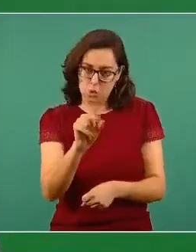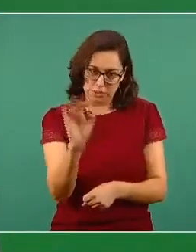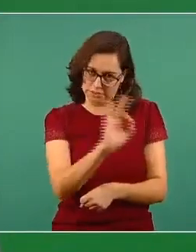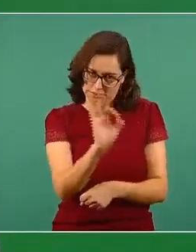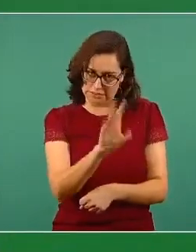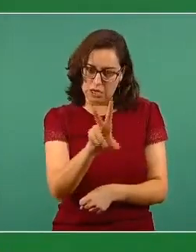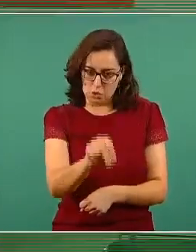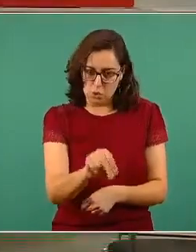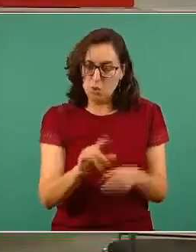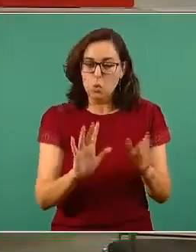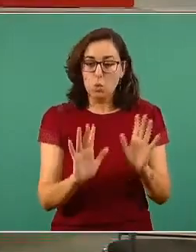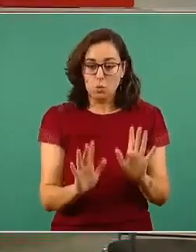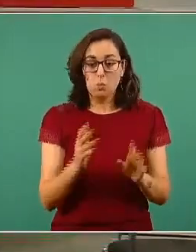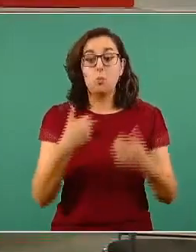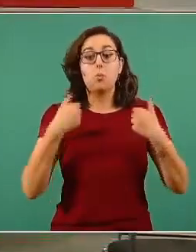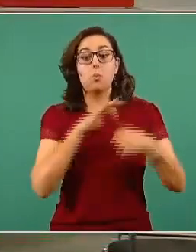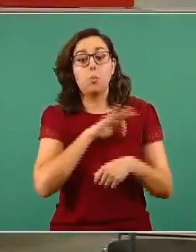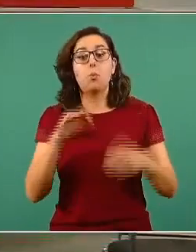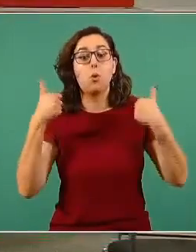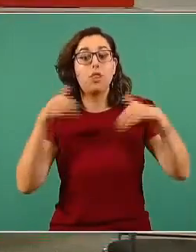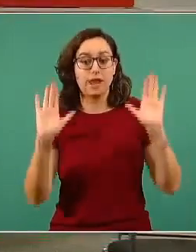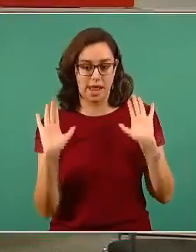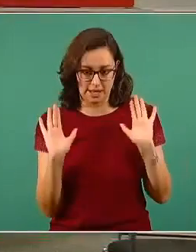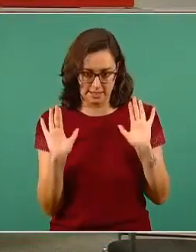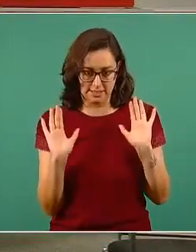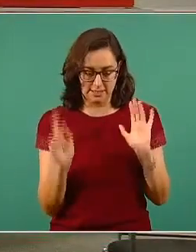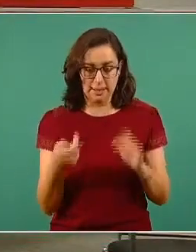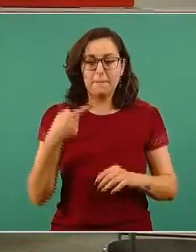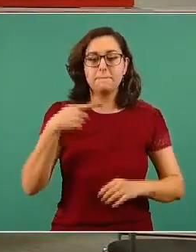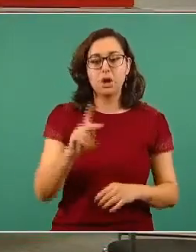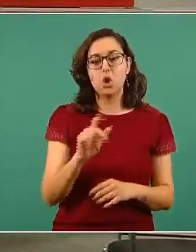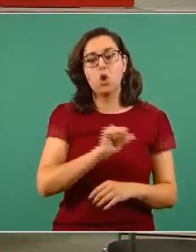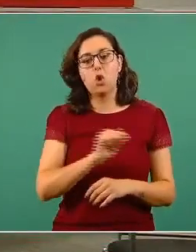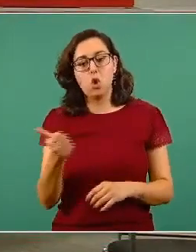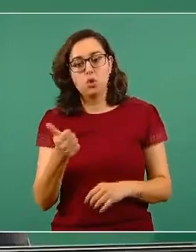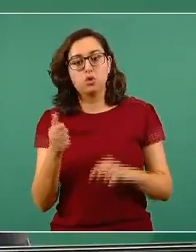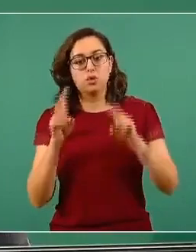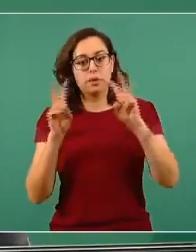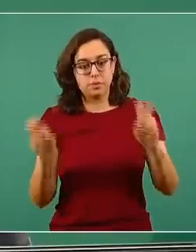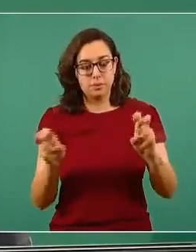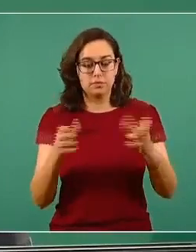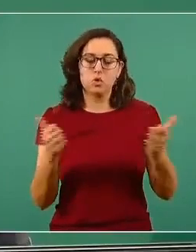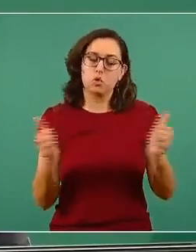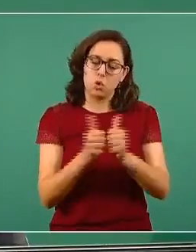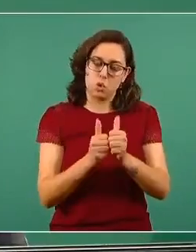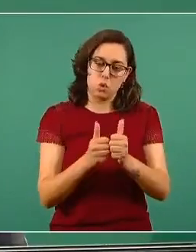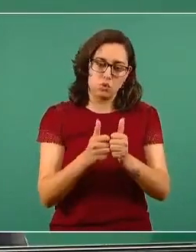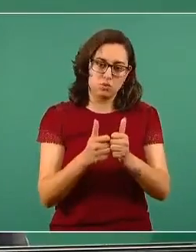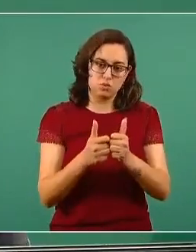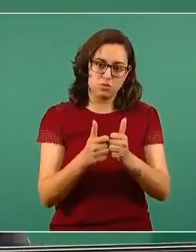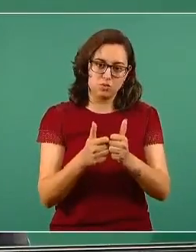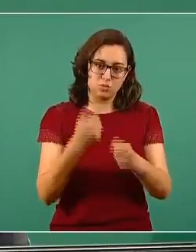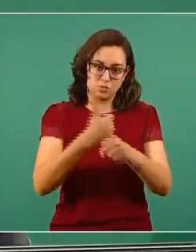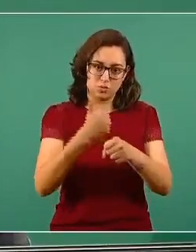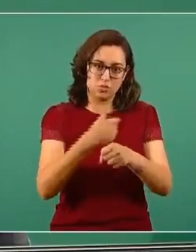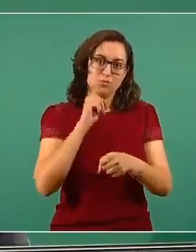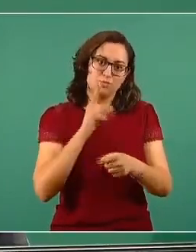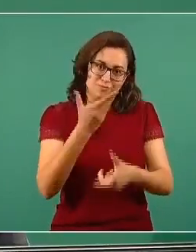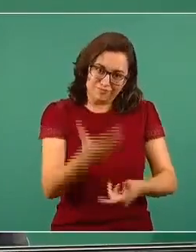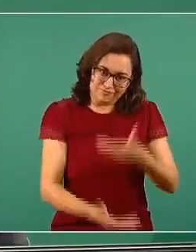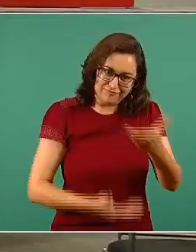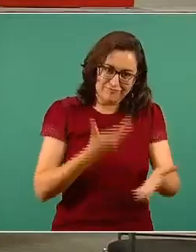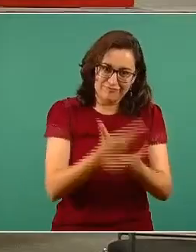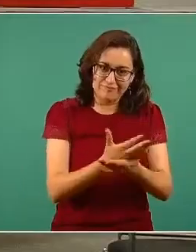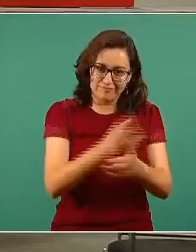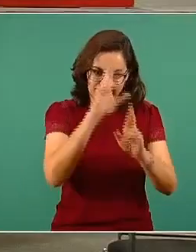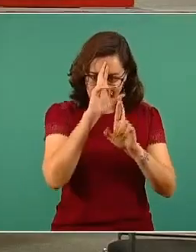otro elemento que se puede ayudar a solucionar, un saludo respetuosísimo para su abuelita, que